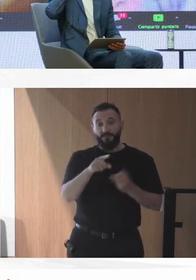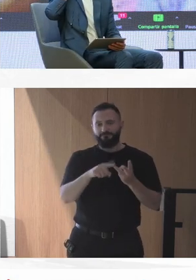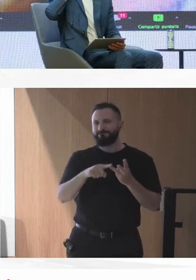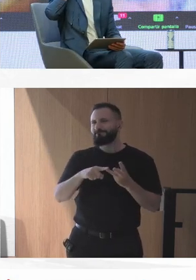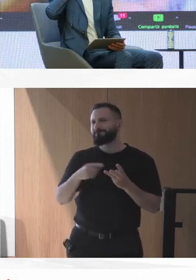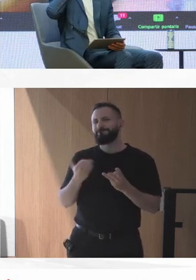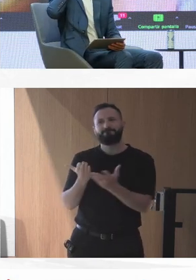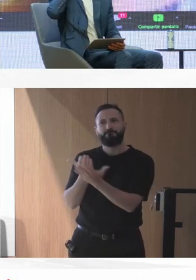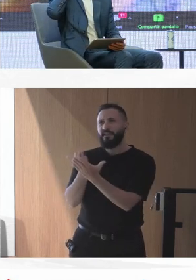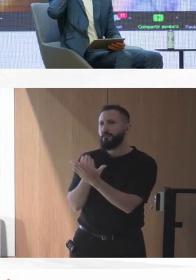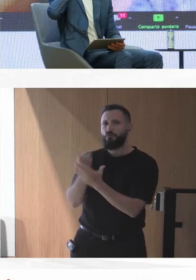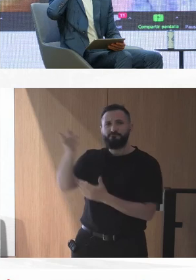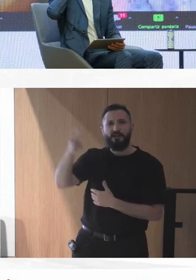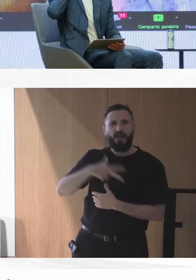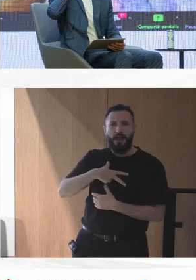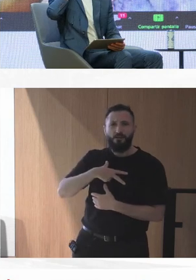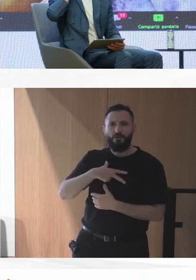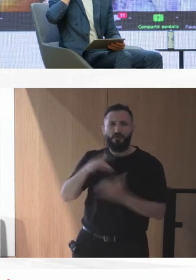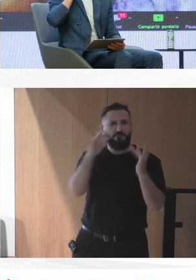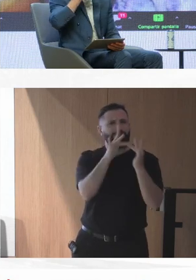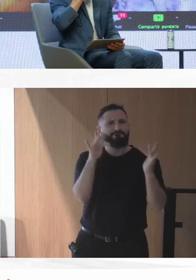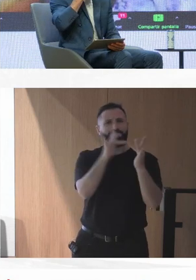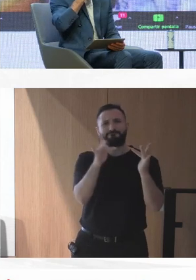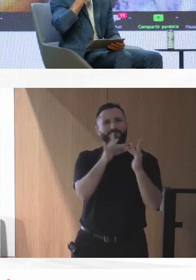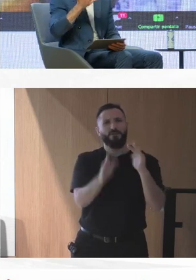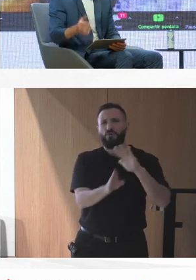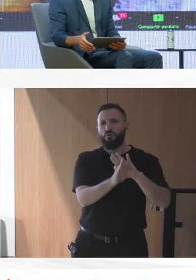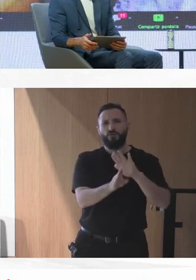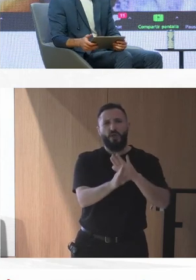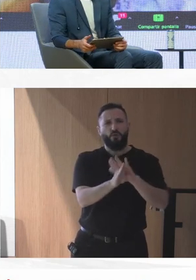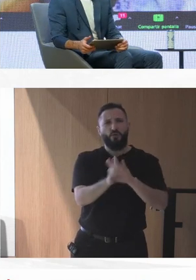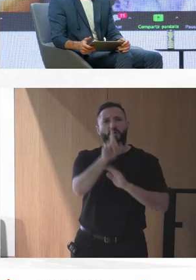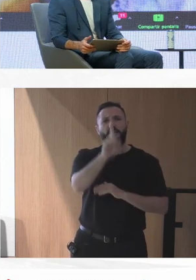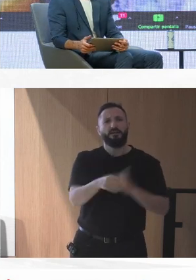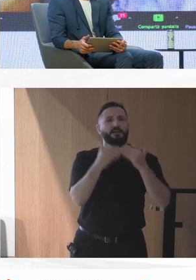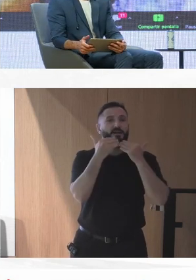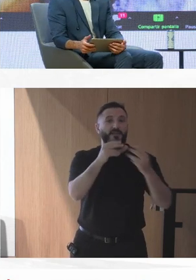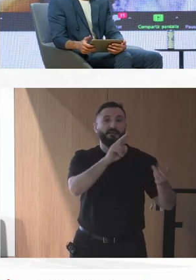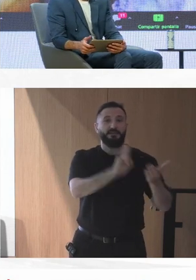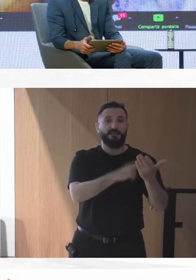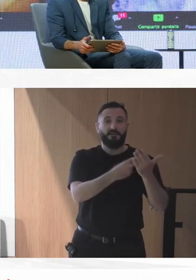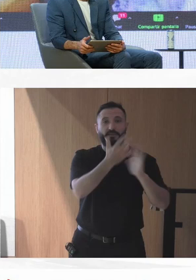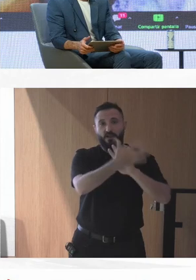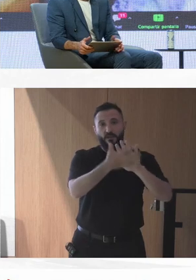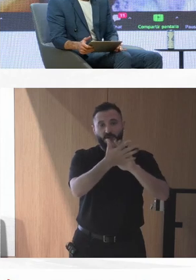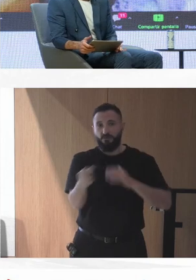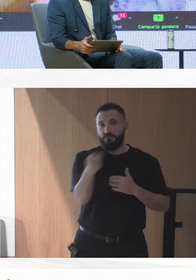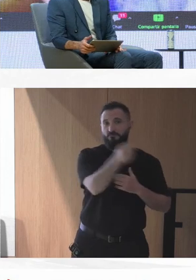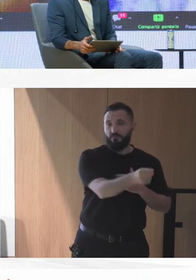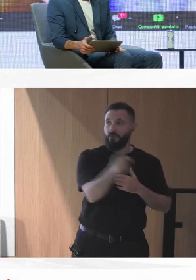estuviesen o mantuviesen un contacto constante con ayuda del intérprete de lengua de signos.